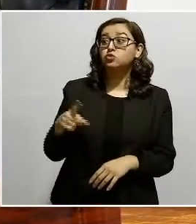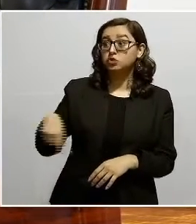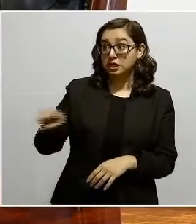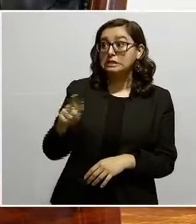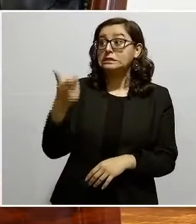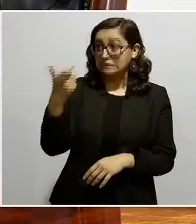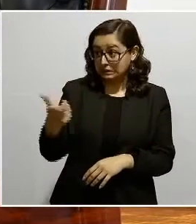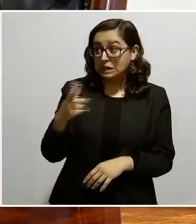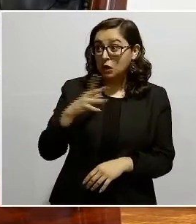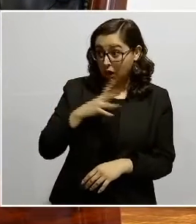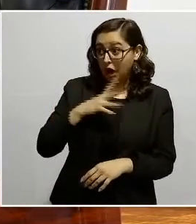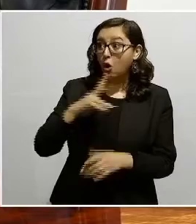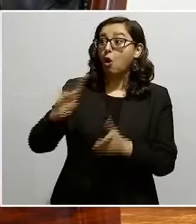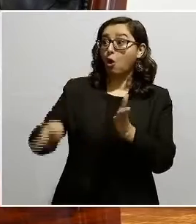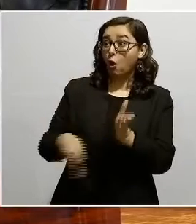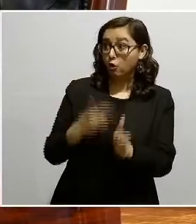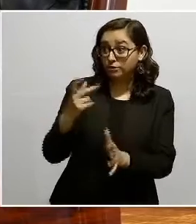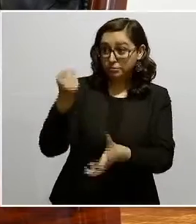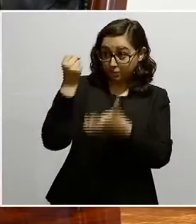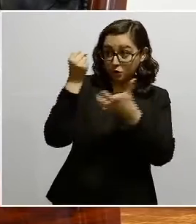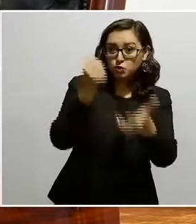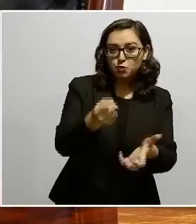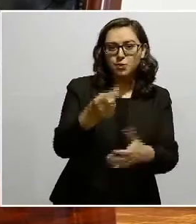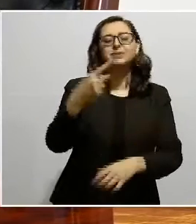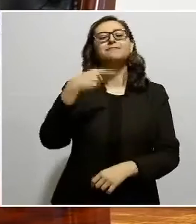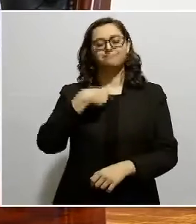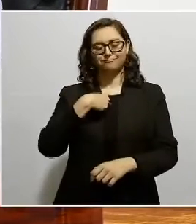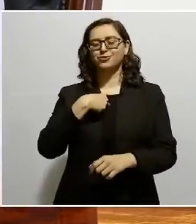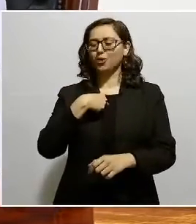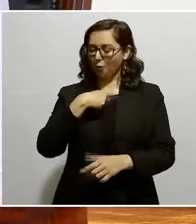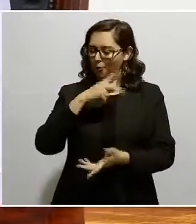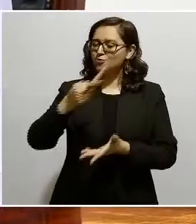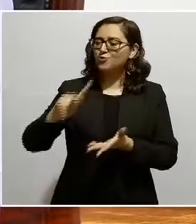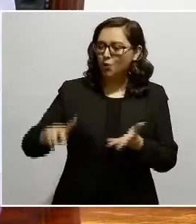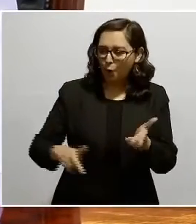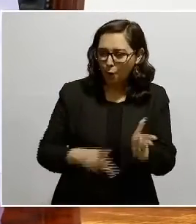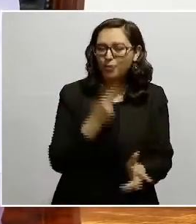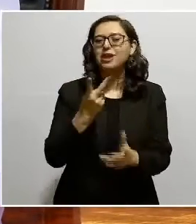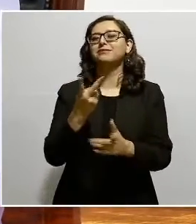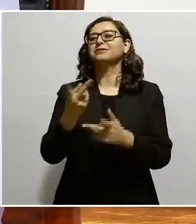yo volveré con la alegría que he demostrado a ponerme al